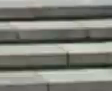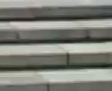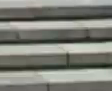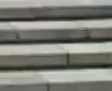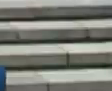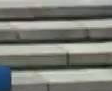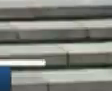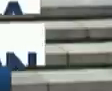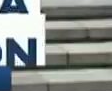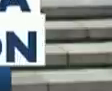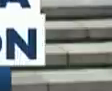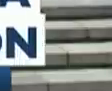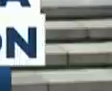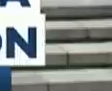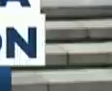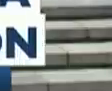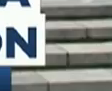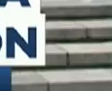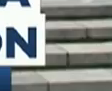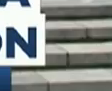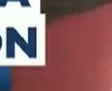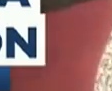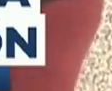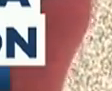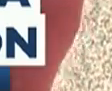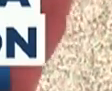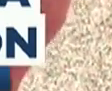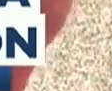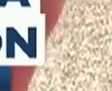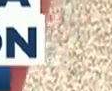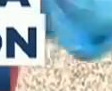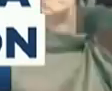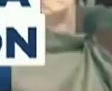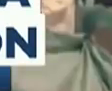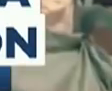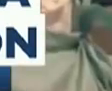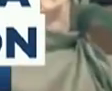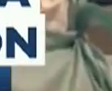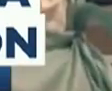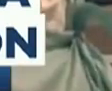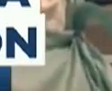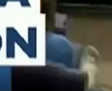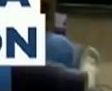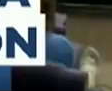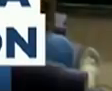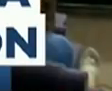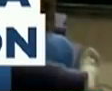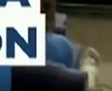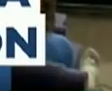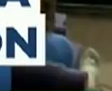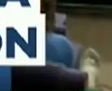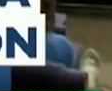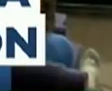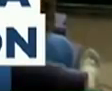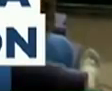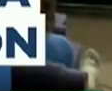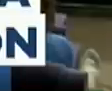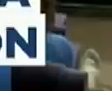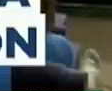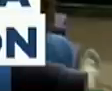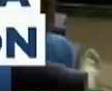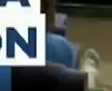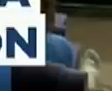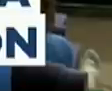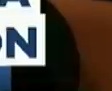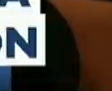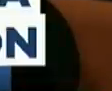Fiscalía General del Estado investiga 6 delitos de corrupción denunciados durante la emergencia sanitaria y crea la unidad de fuerza de tarea